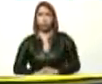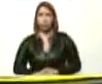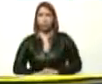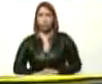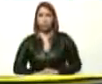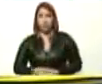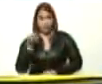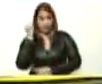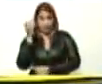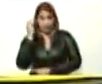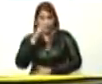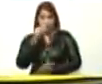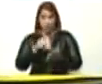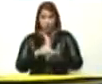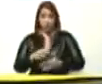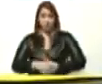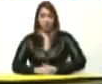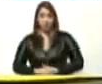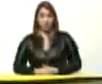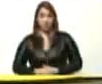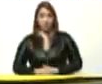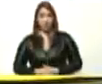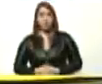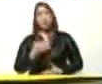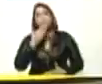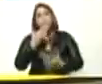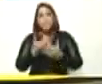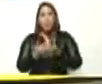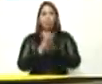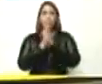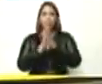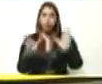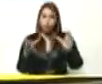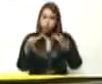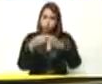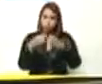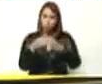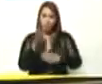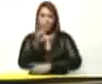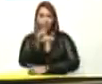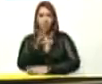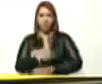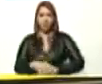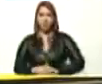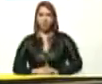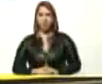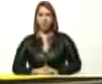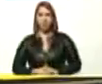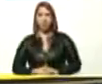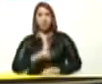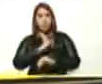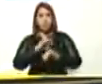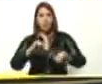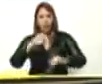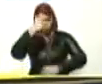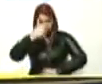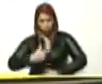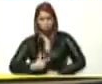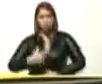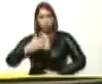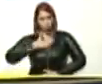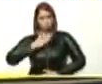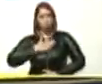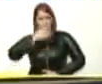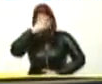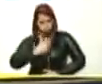esta asamblea nacional, y le pido así, al bloque de la patria, ya como ciudadano, lo pido,